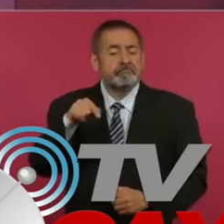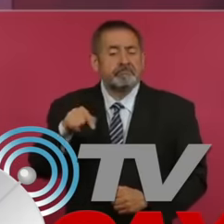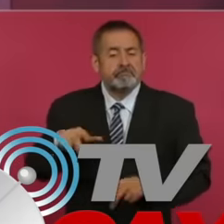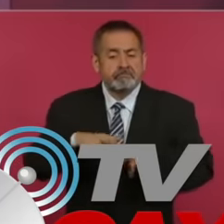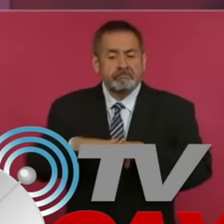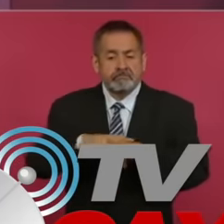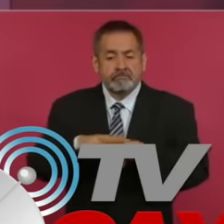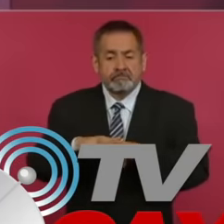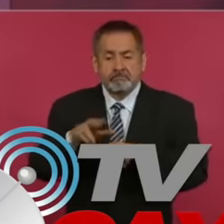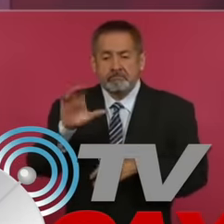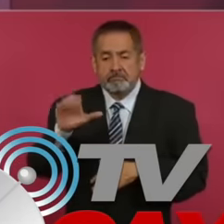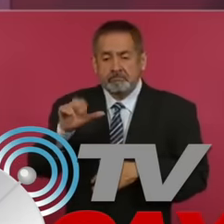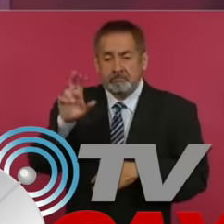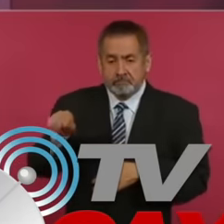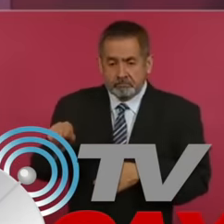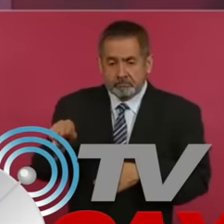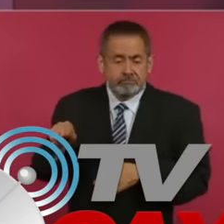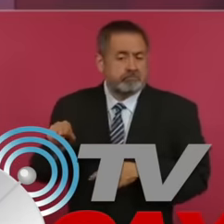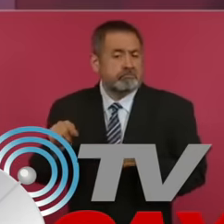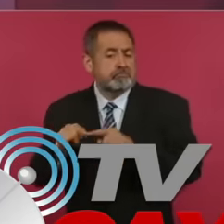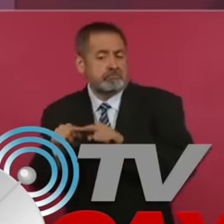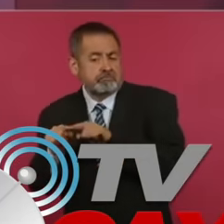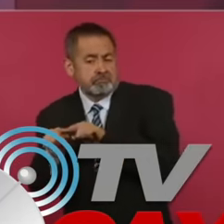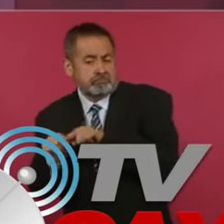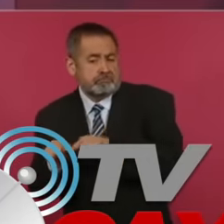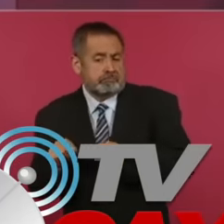tren en Cancún, sino se pueda llegar